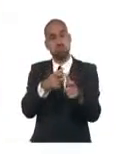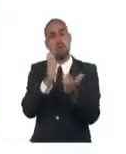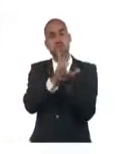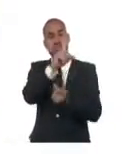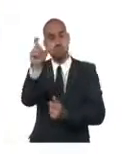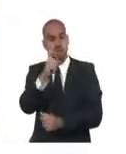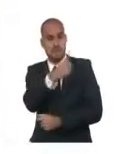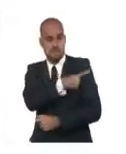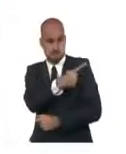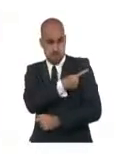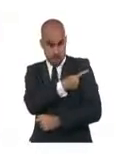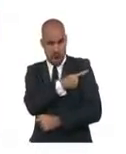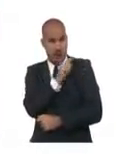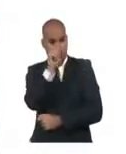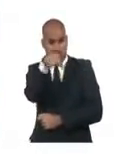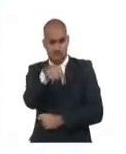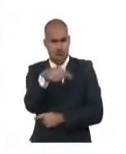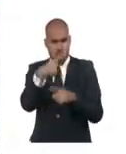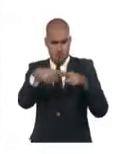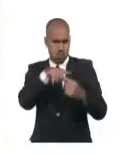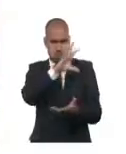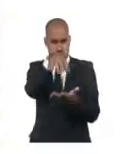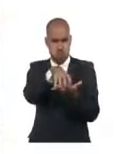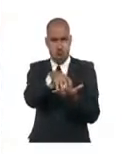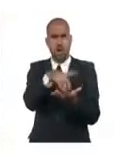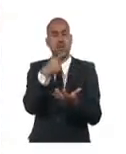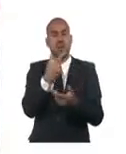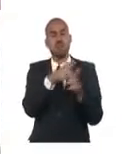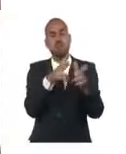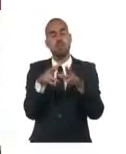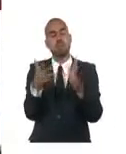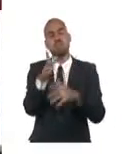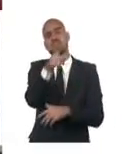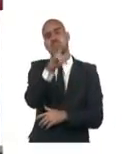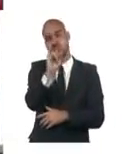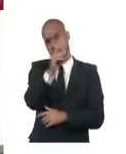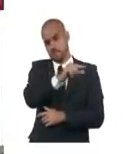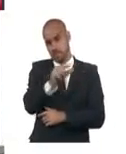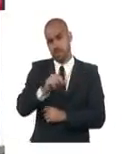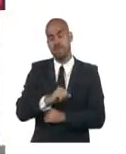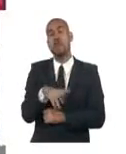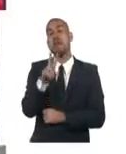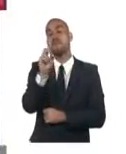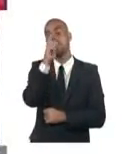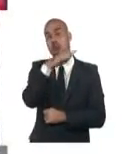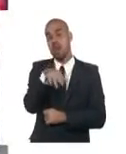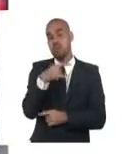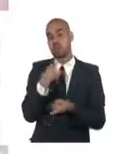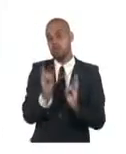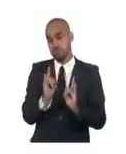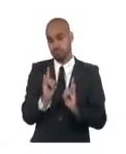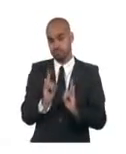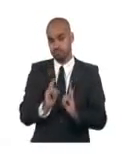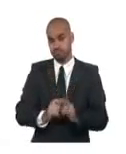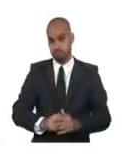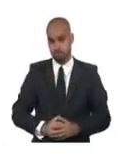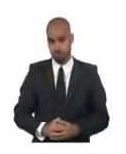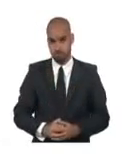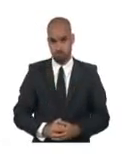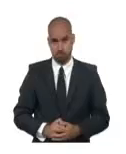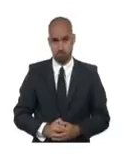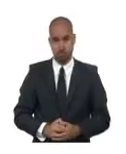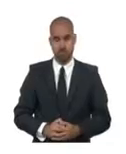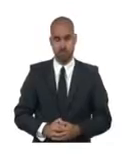estado de Connecticut, acabó con la vida de 26 personas, incluidos 20 niños. Javier Ortiz,